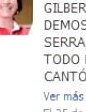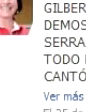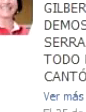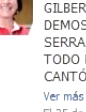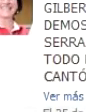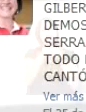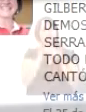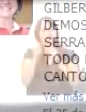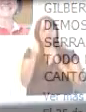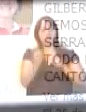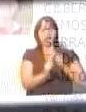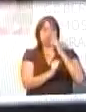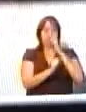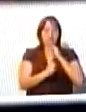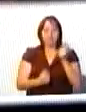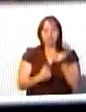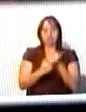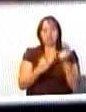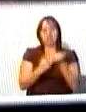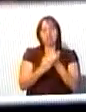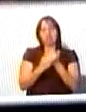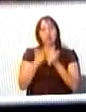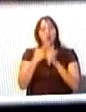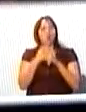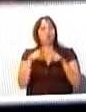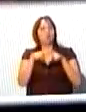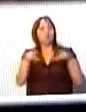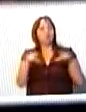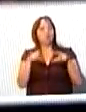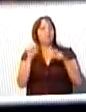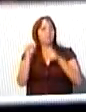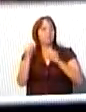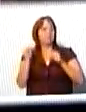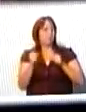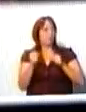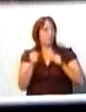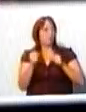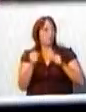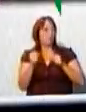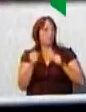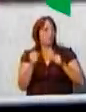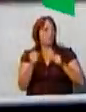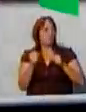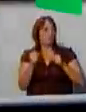municipal. Apoyar el acueducto rural es de lo más normal que hacemos las municipalidades, ¿verdad?